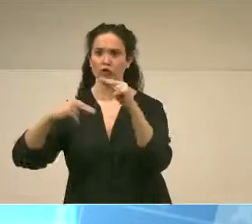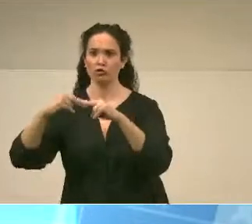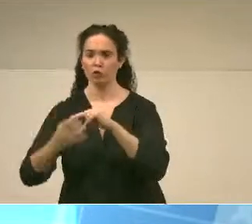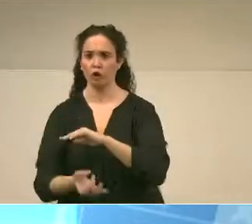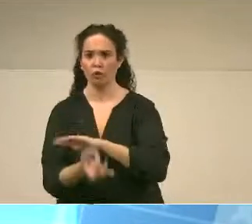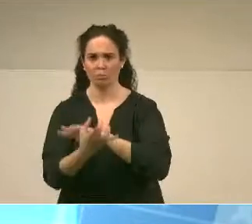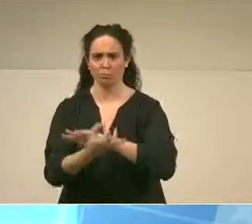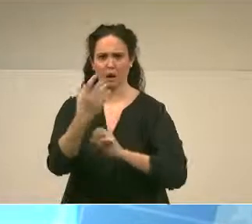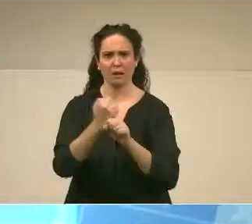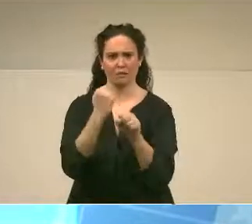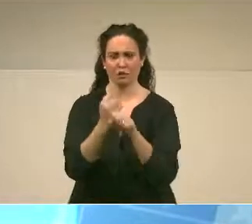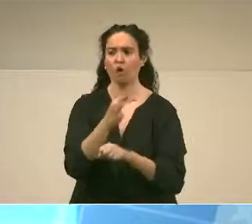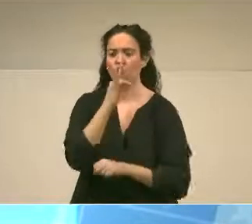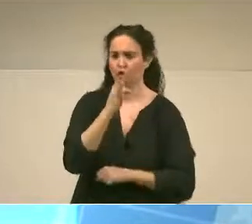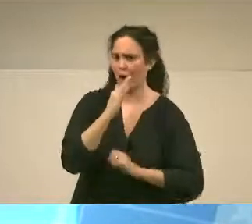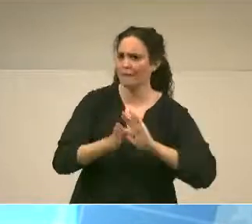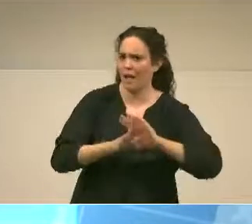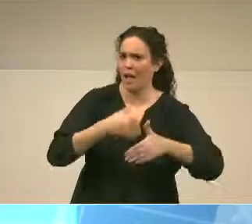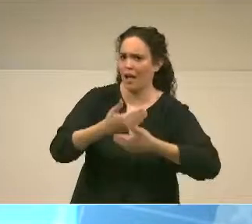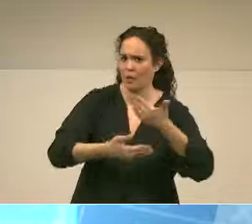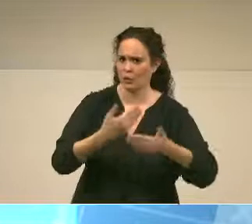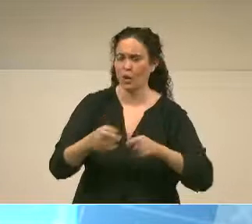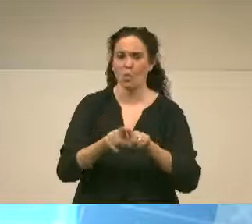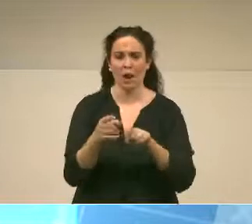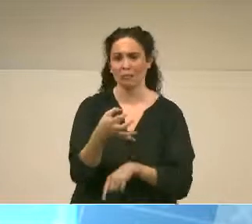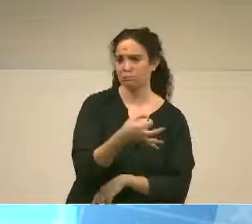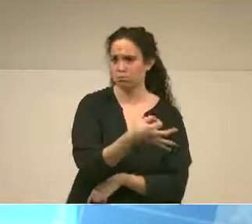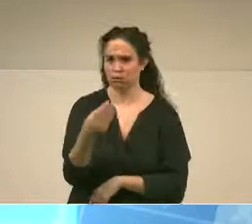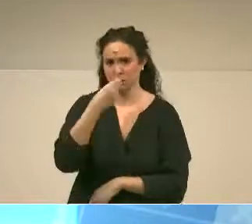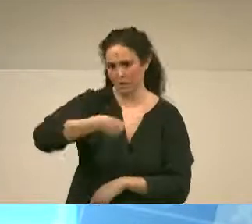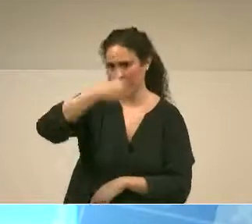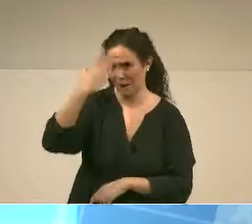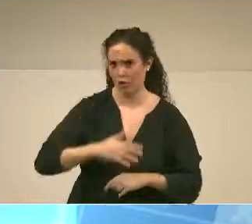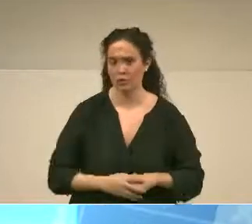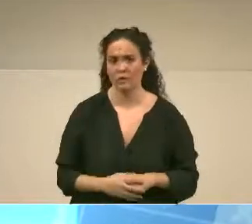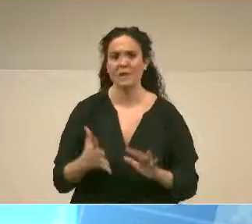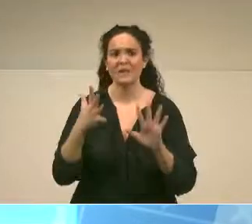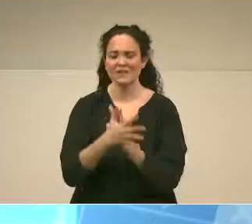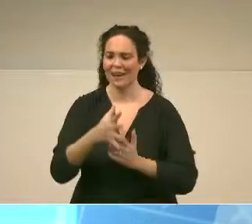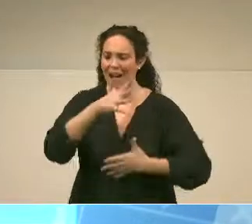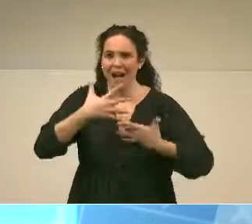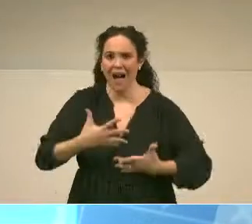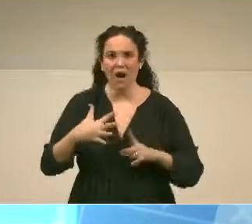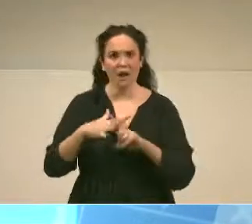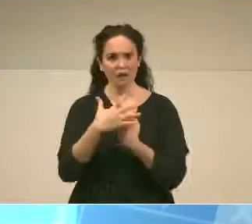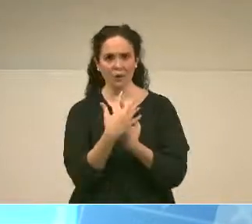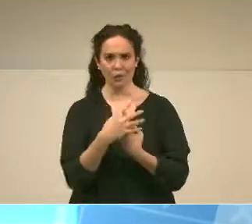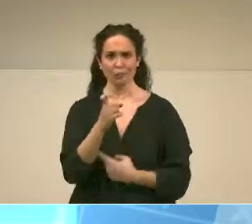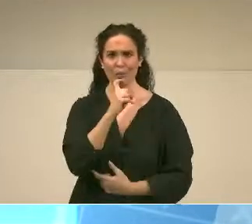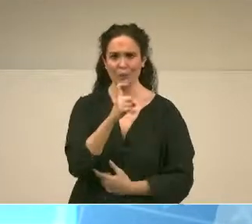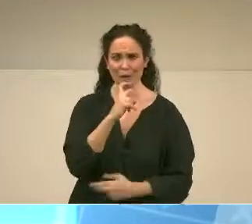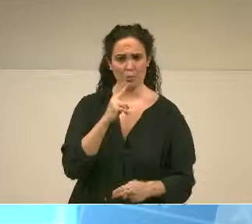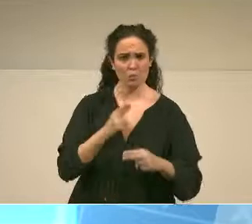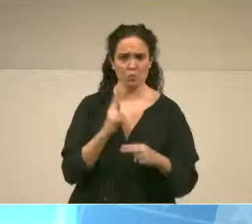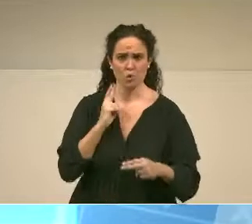que está manteniendo los niveles más adecuados. Por tanto, nos encontramos en situaciones difíciles. En algunas